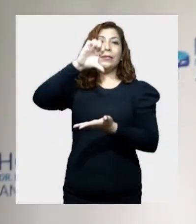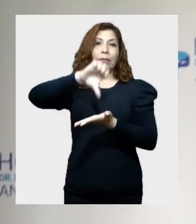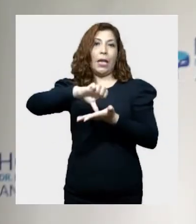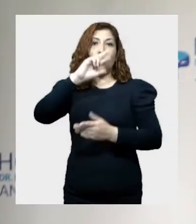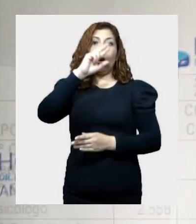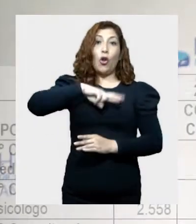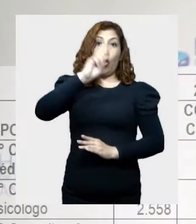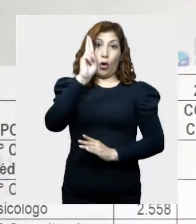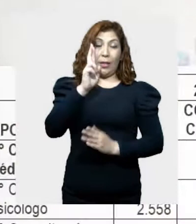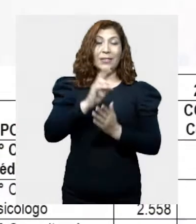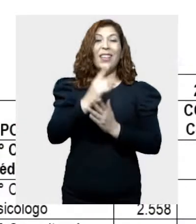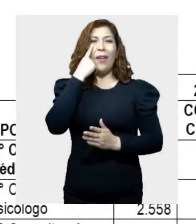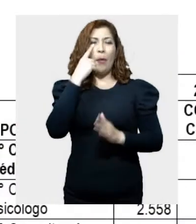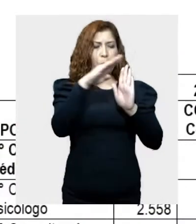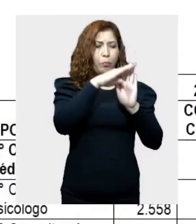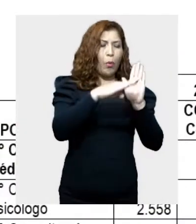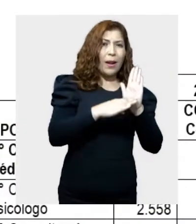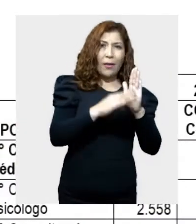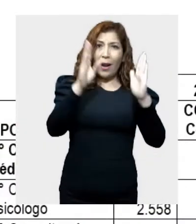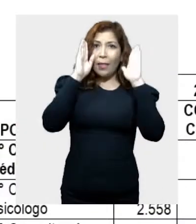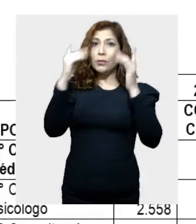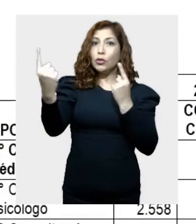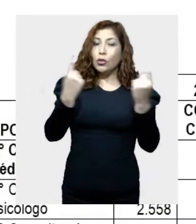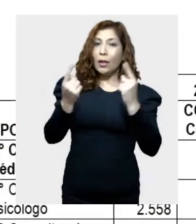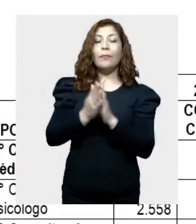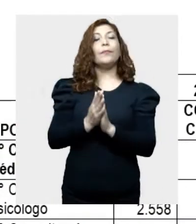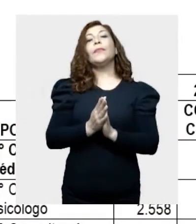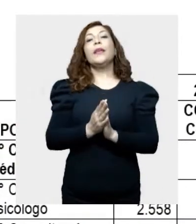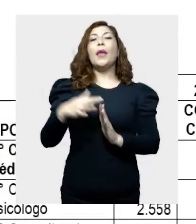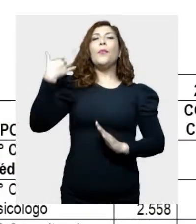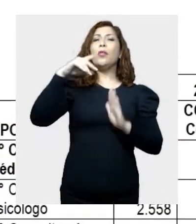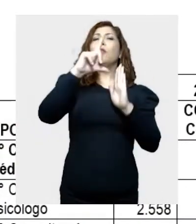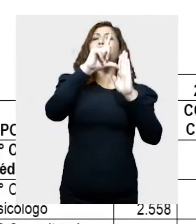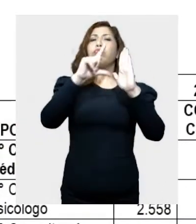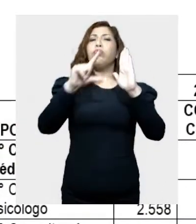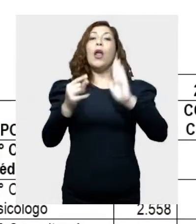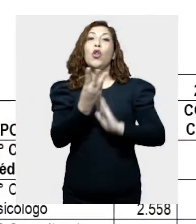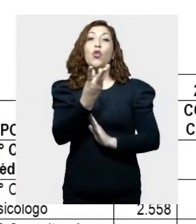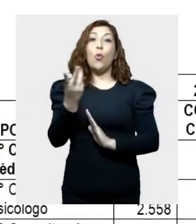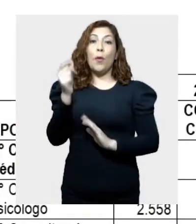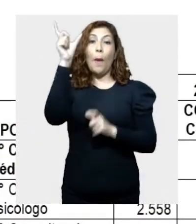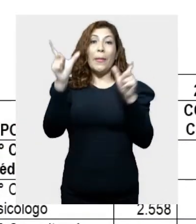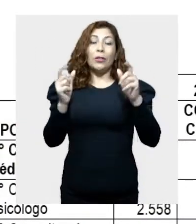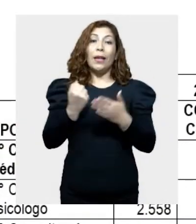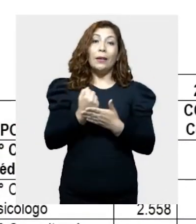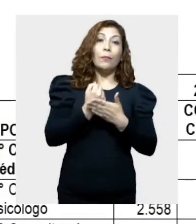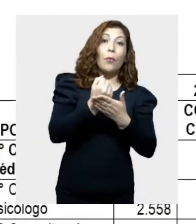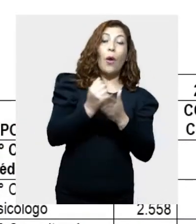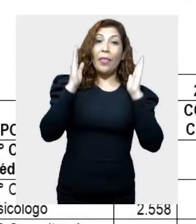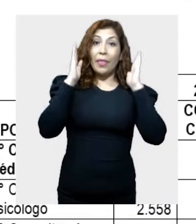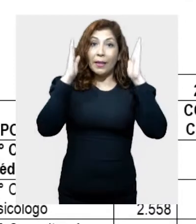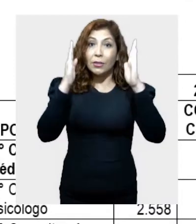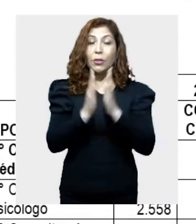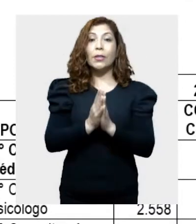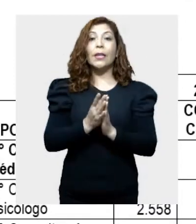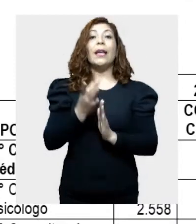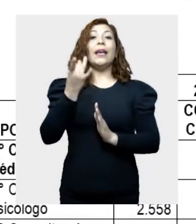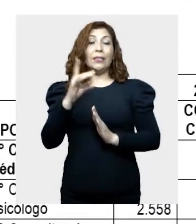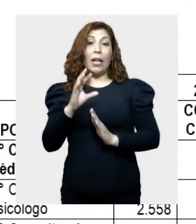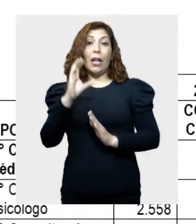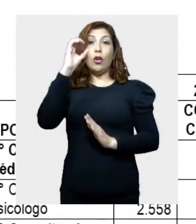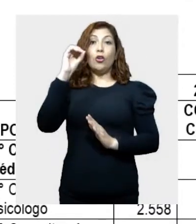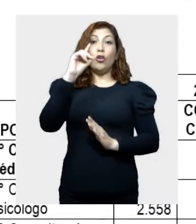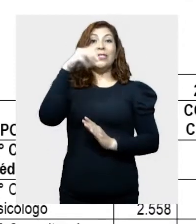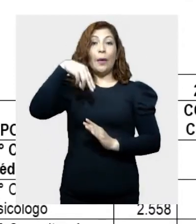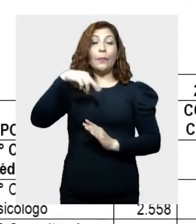Si revisamos la tabla de atenciones, vemos una importante disminución en el número de prestaciones, salvo en el COSAM Sur,